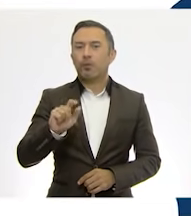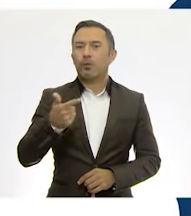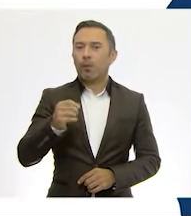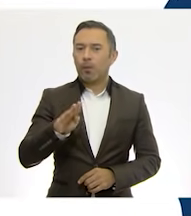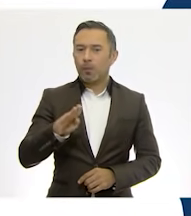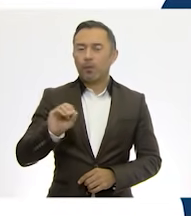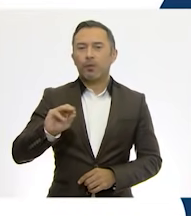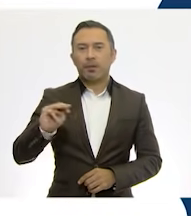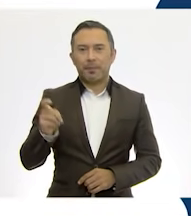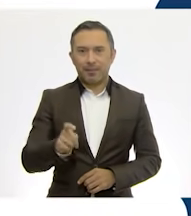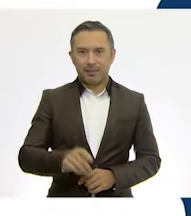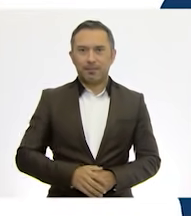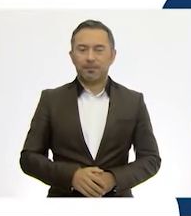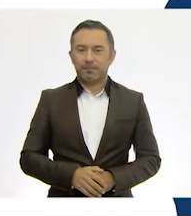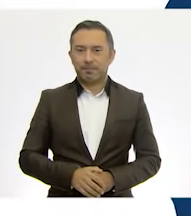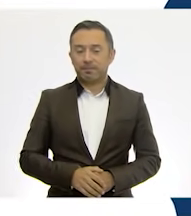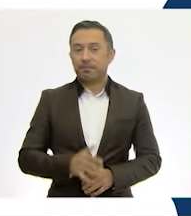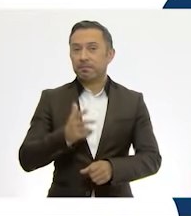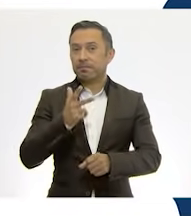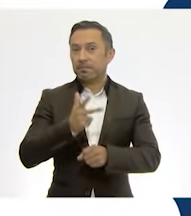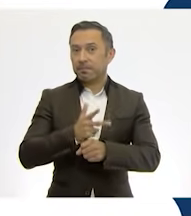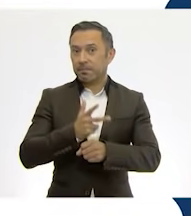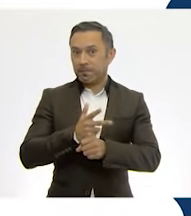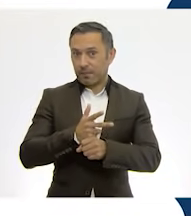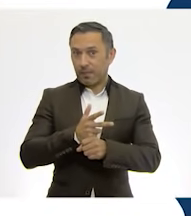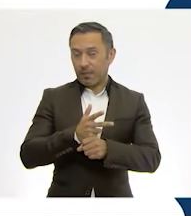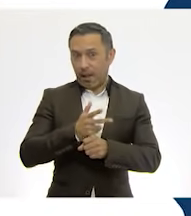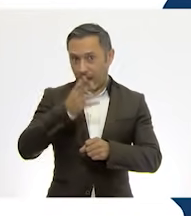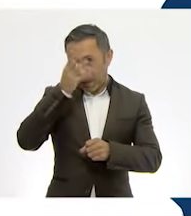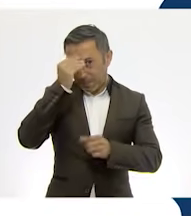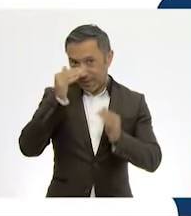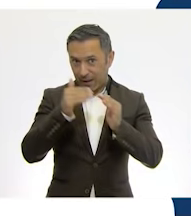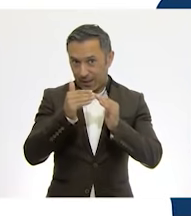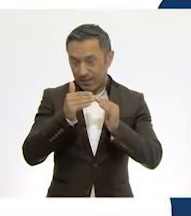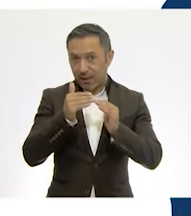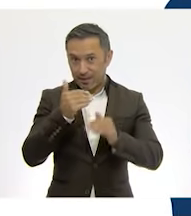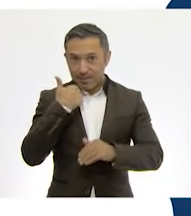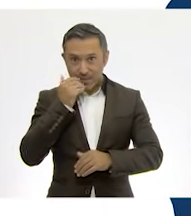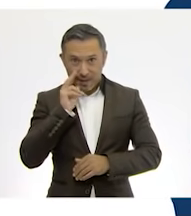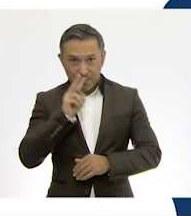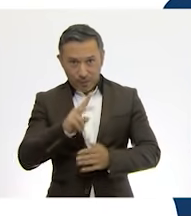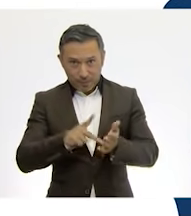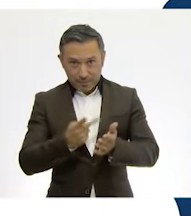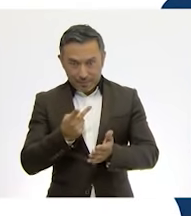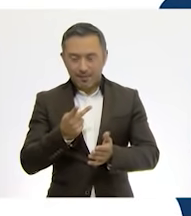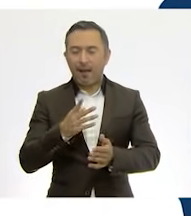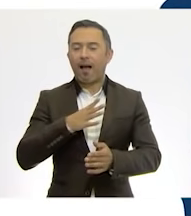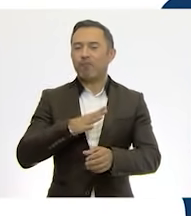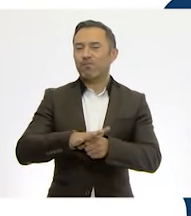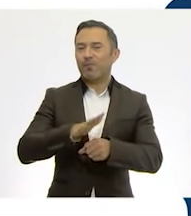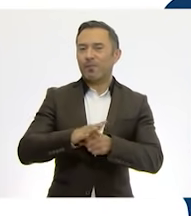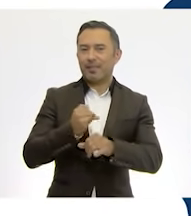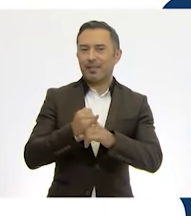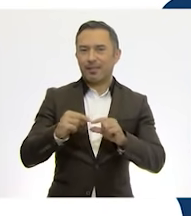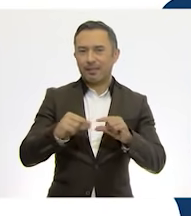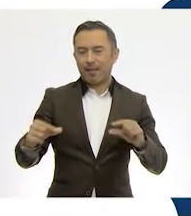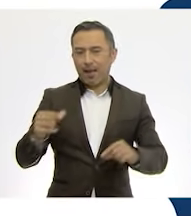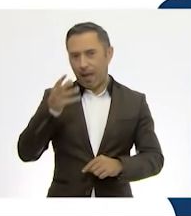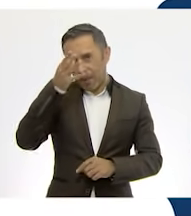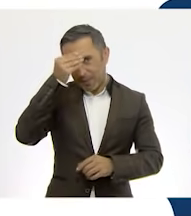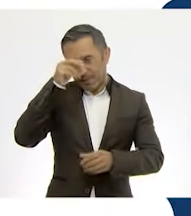Si quieres volver a ver los programas de Aprende en Casa, los puedes encontrar en la siguiente liga. Aprende en casa